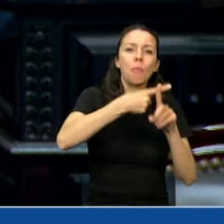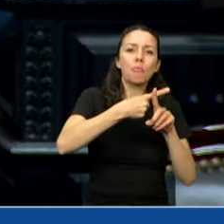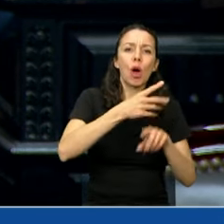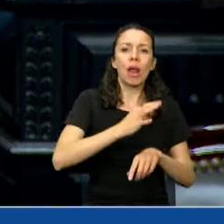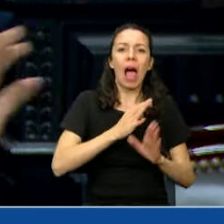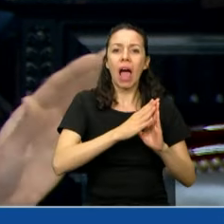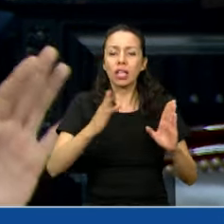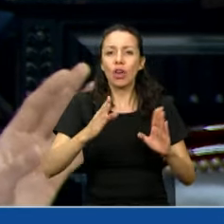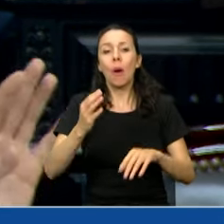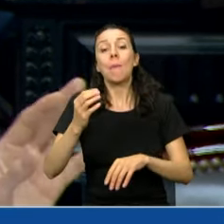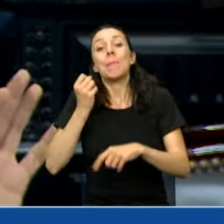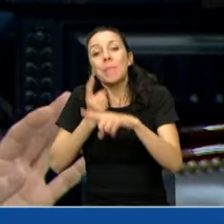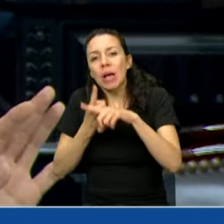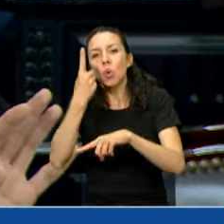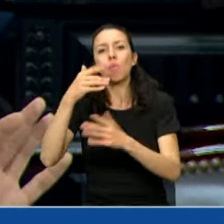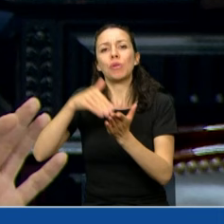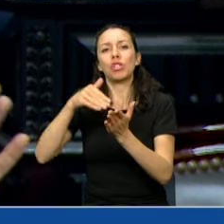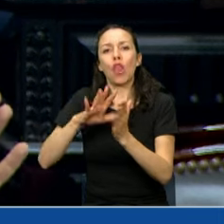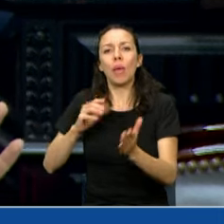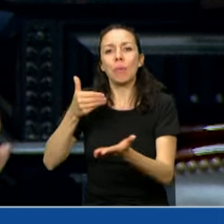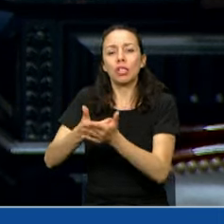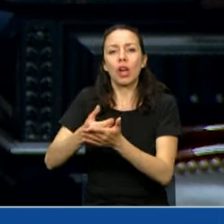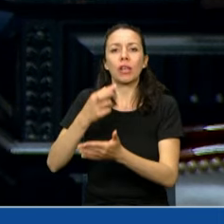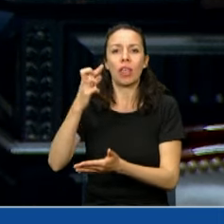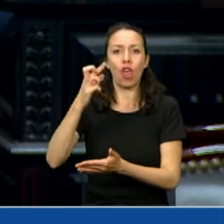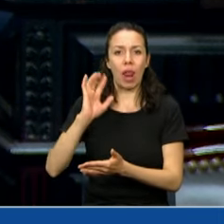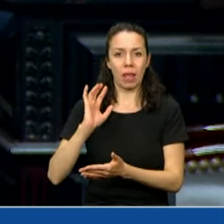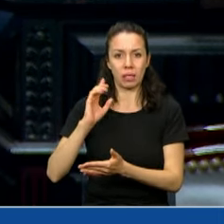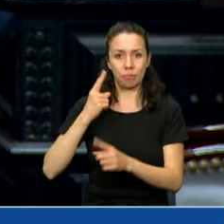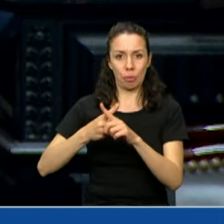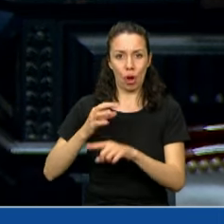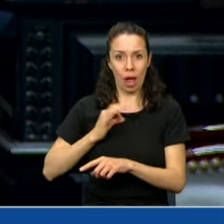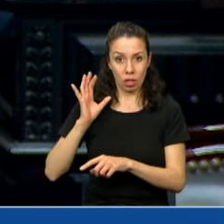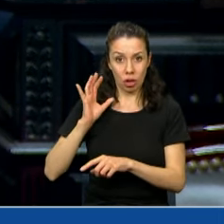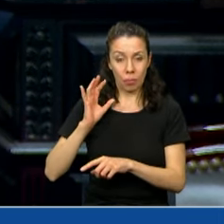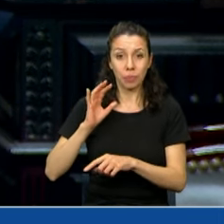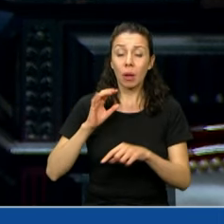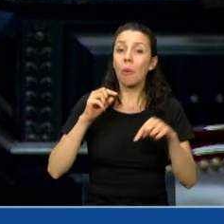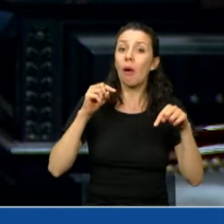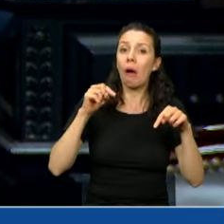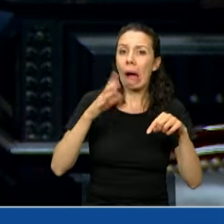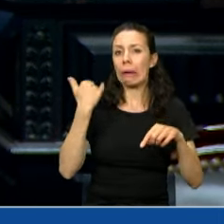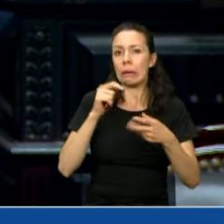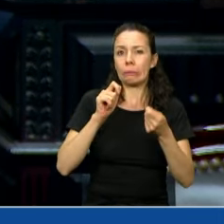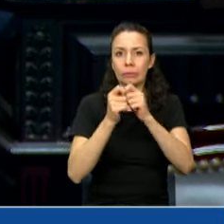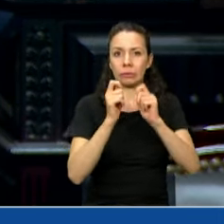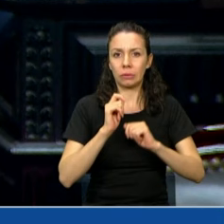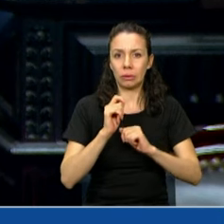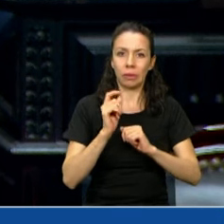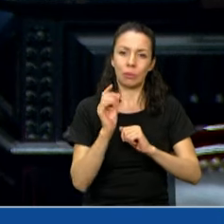1000 millones de dólares ayer aflojaron ese requisito y aún así descartan proyectos de menor